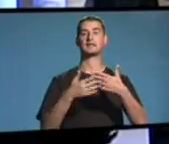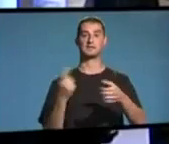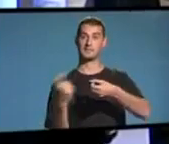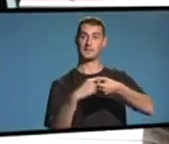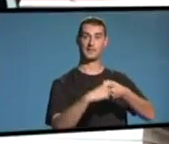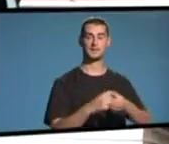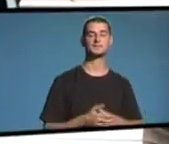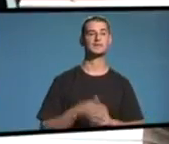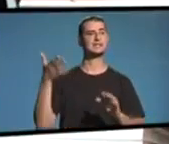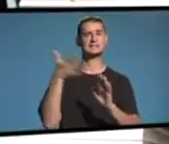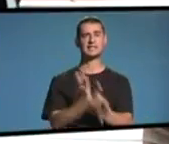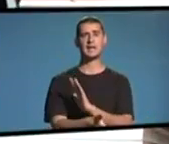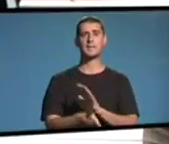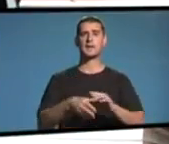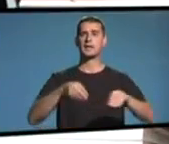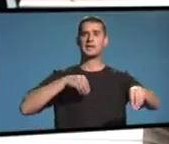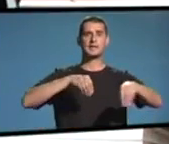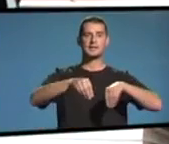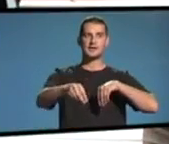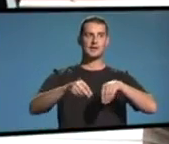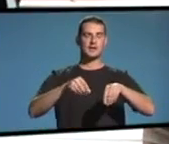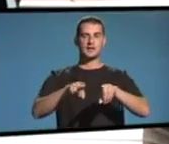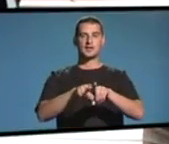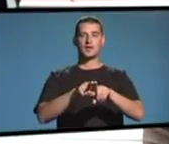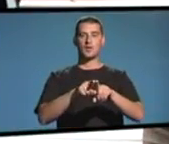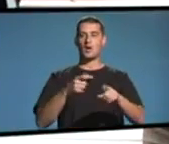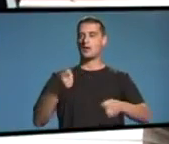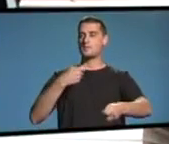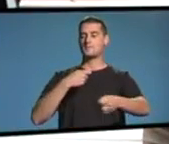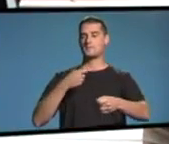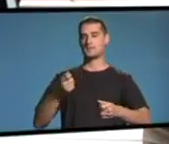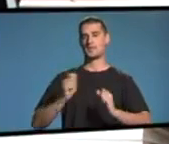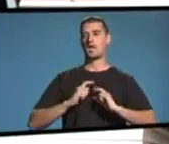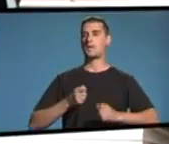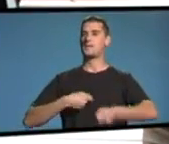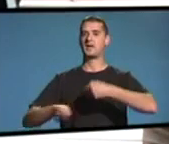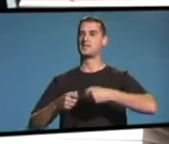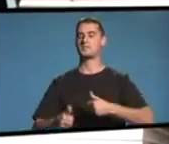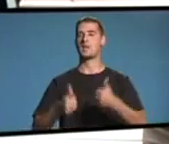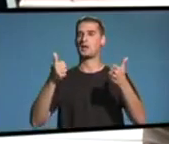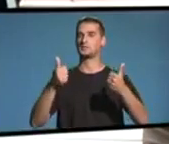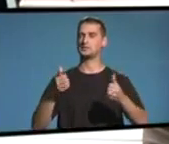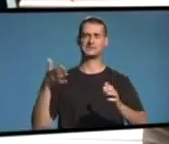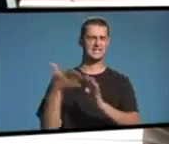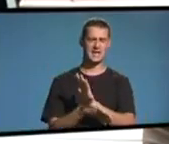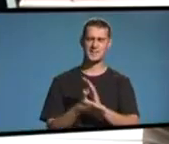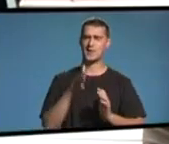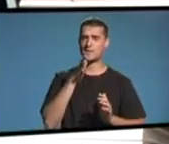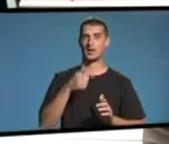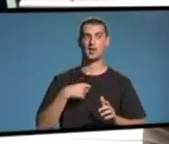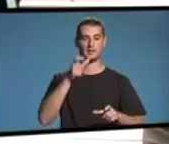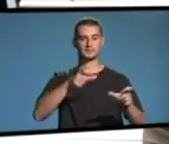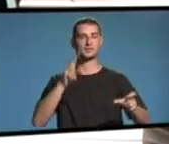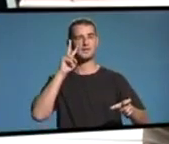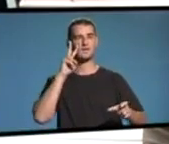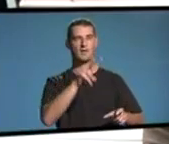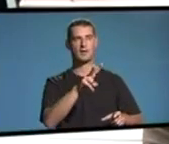produtos. E os teñen ben posicionados e a xente, pois o que quere levar son produtos típicos. Iso é sentar as bases